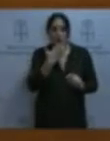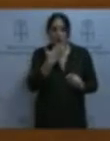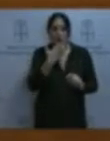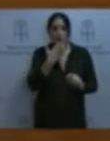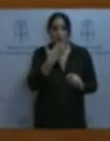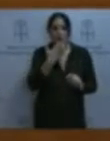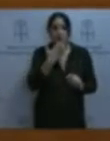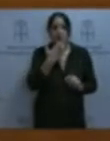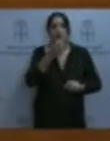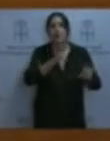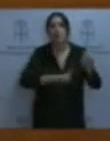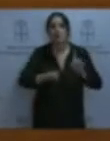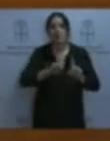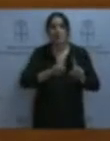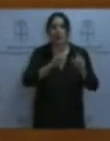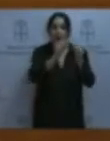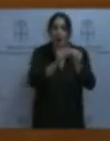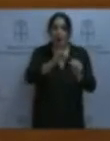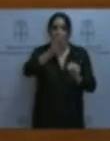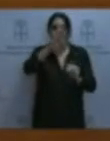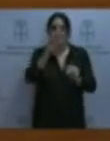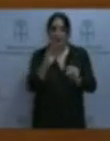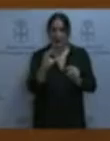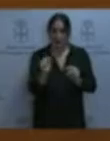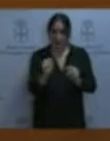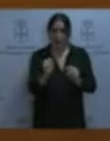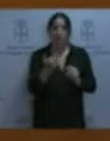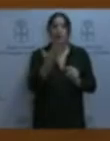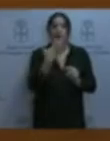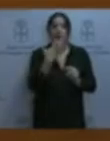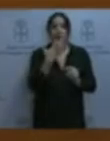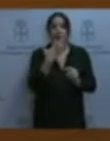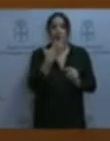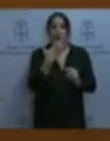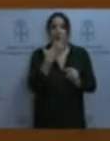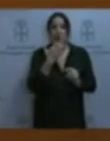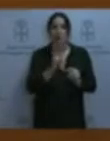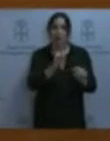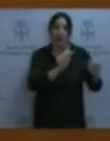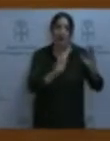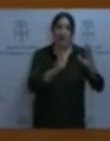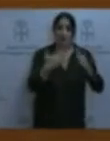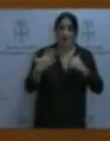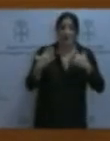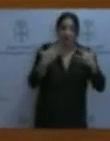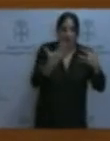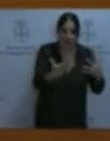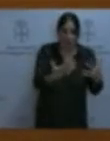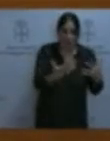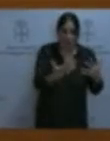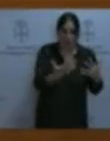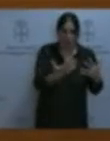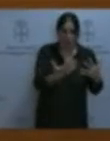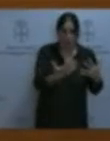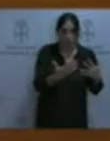de los problemas en la elaboración del IPCA es que, por ejemplo, en este primer tramo de 10 años, insisto, mientras